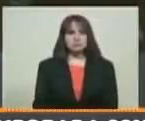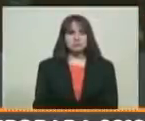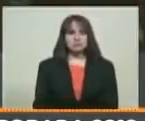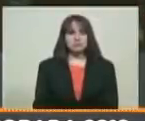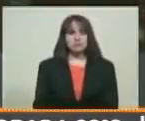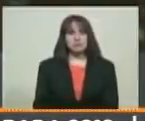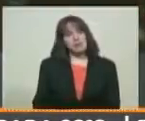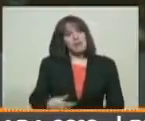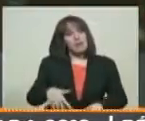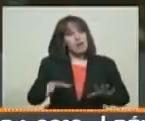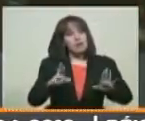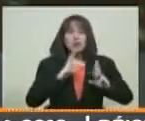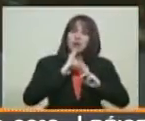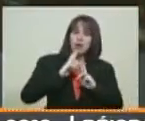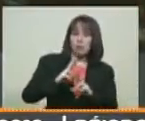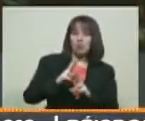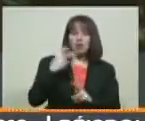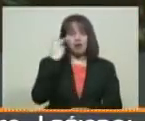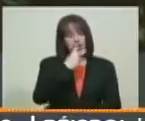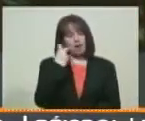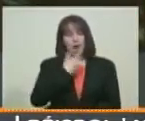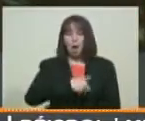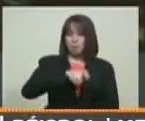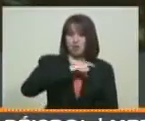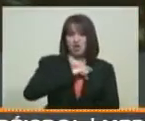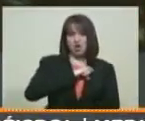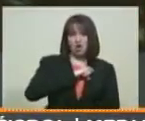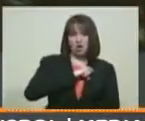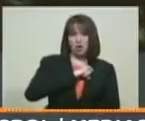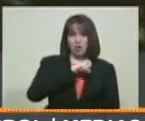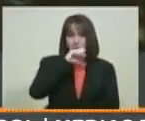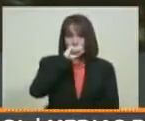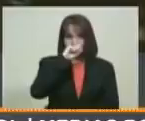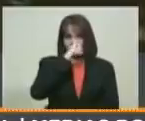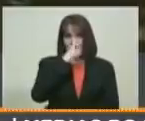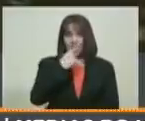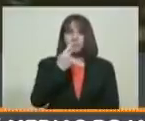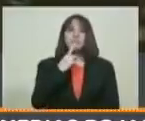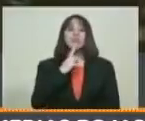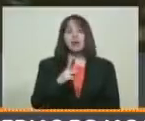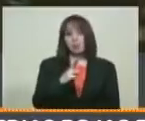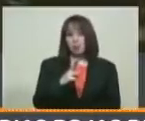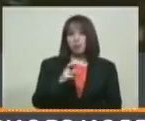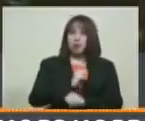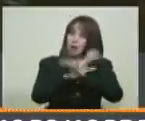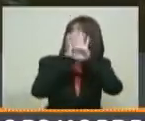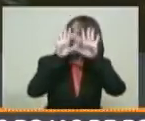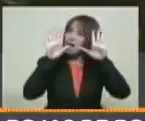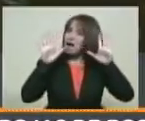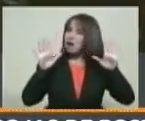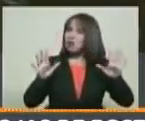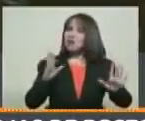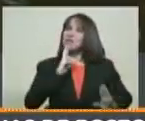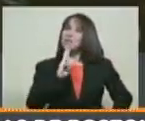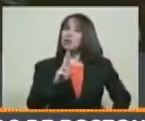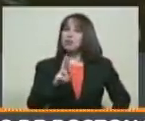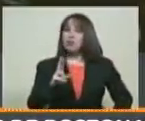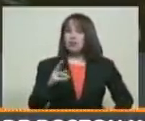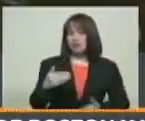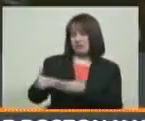Y yo le respondo en inglés y en español. Le respondo muy claramente.